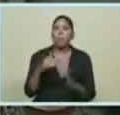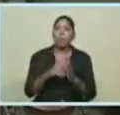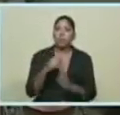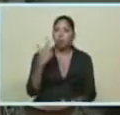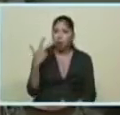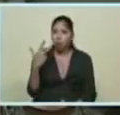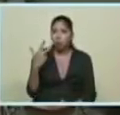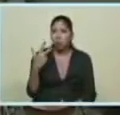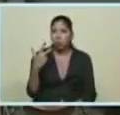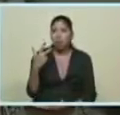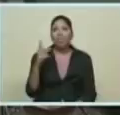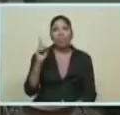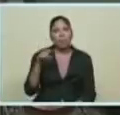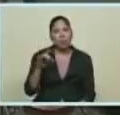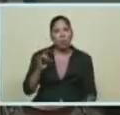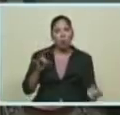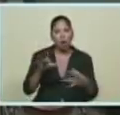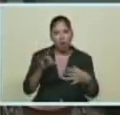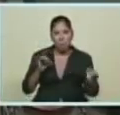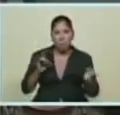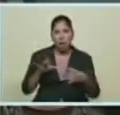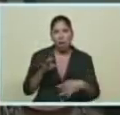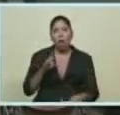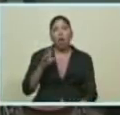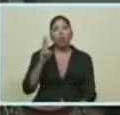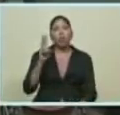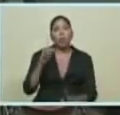del 2004-2014.